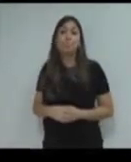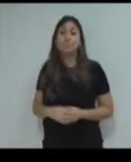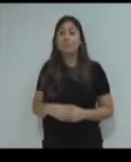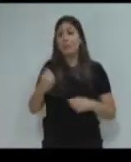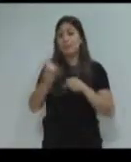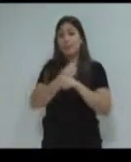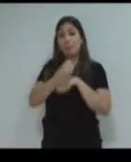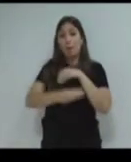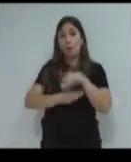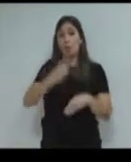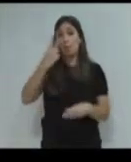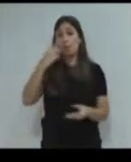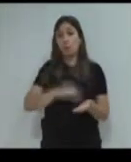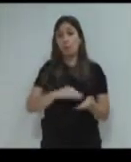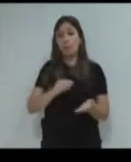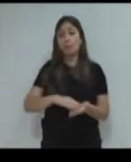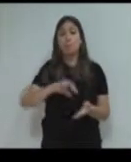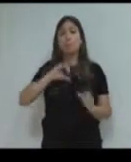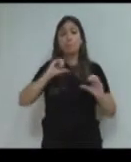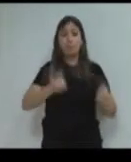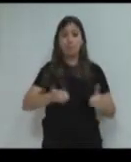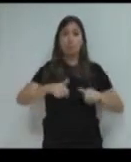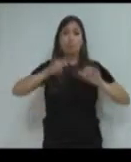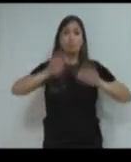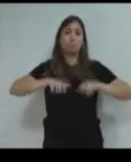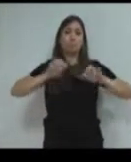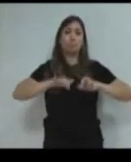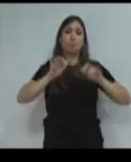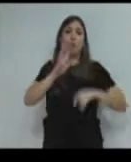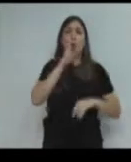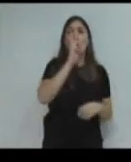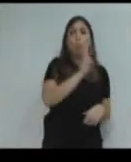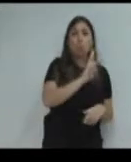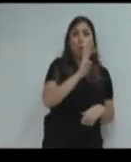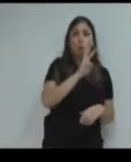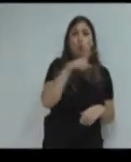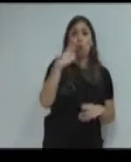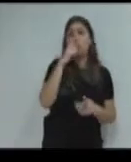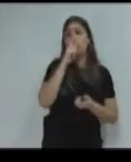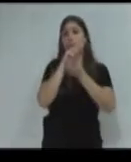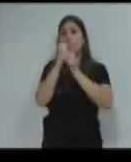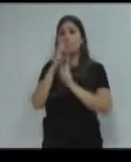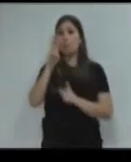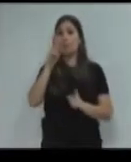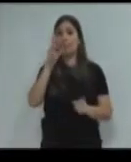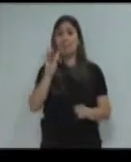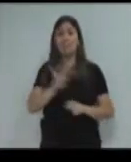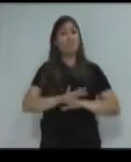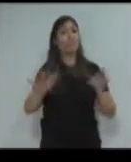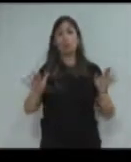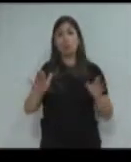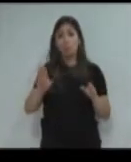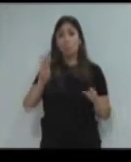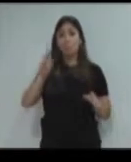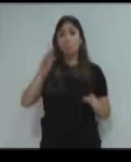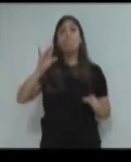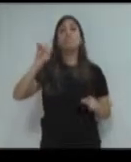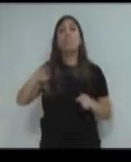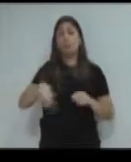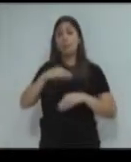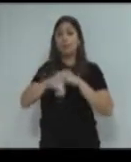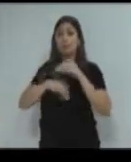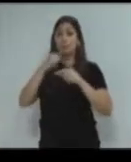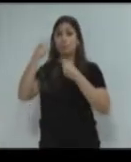2 veces. Una para hacer el Word y otra para retocar ese PDF. Claro, pero retocar el PDF ya te está dando